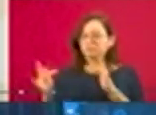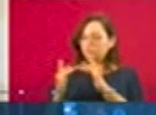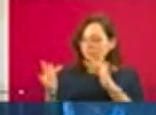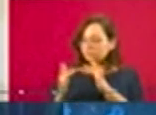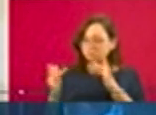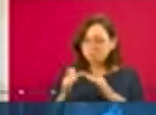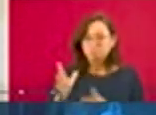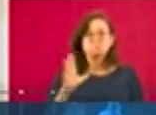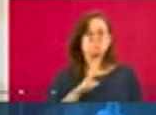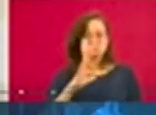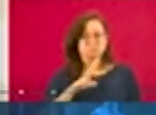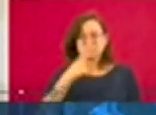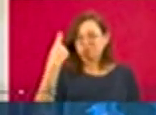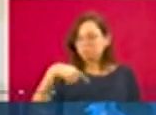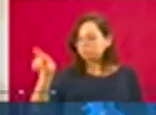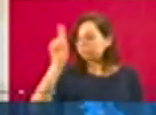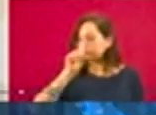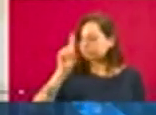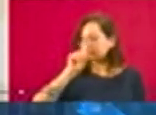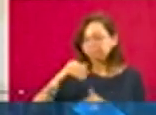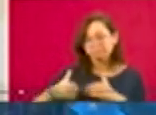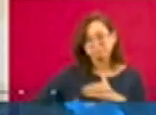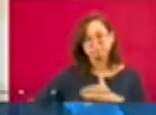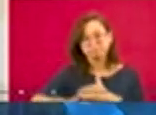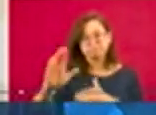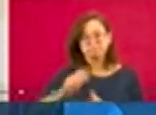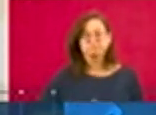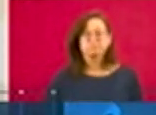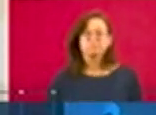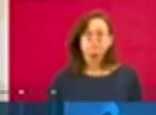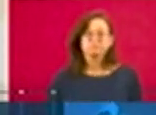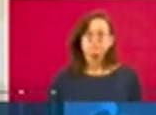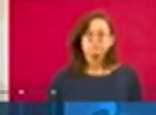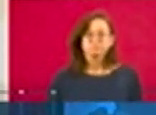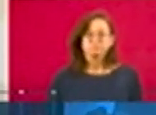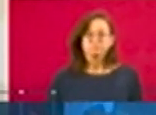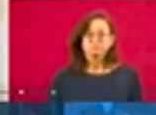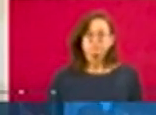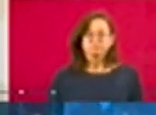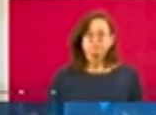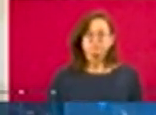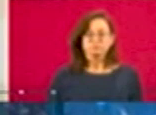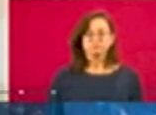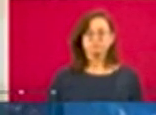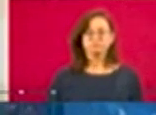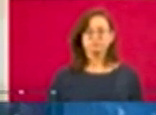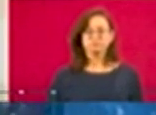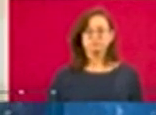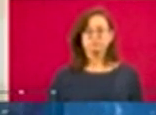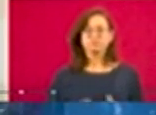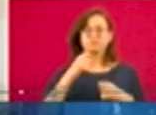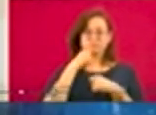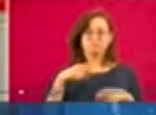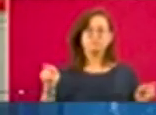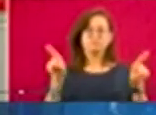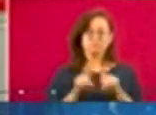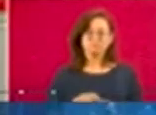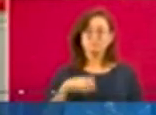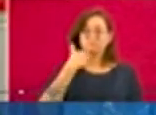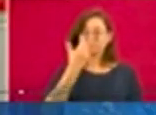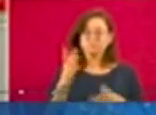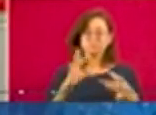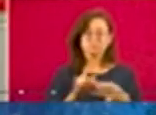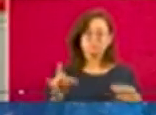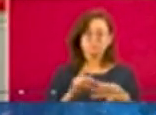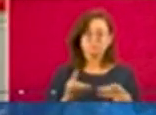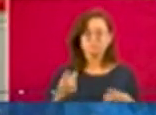dos. Sí. El tema ahora es, ¿qué te dijeron? ¿Qué falla se registró? ¿Qué queja